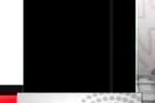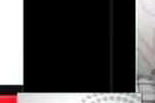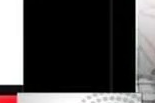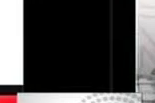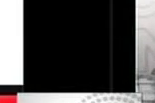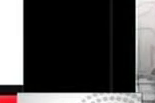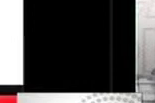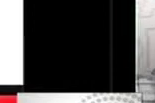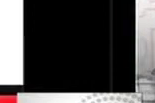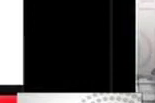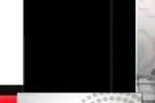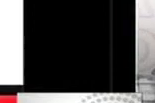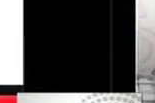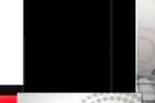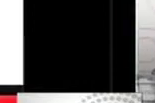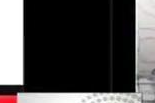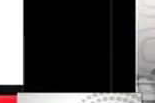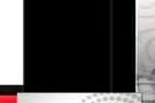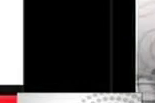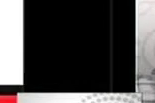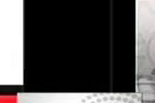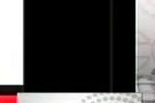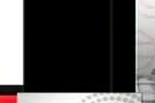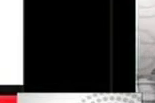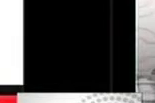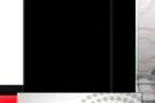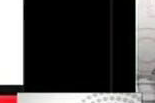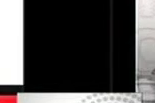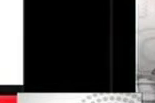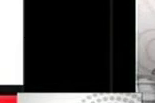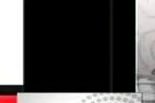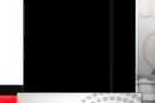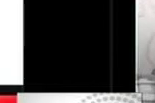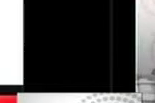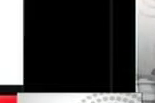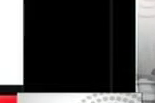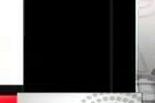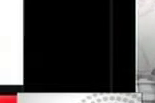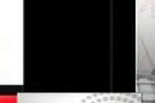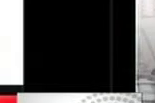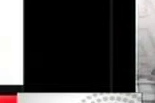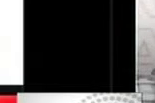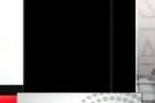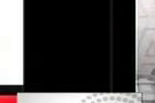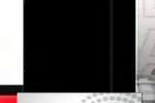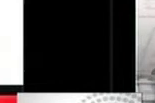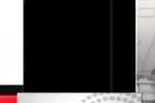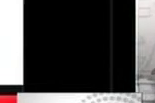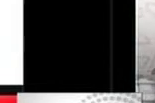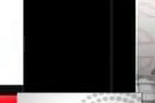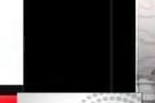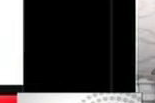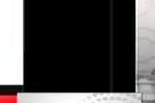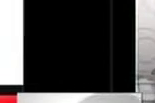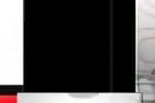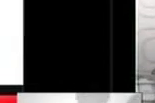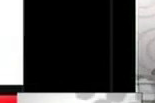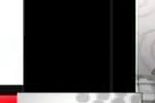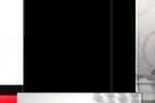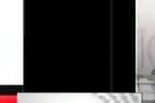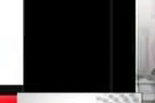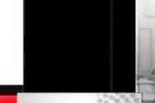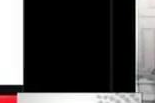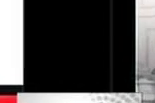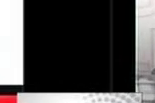Hay un proyecto, digamos, para mejorar esta función. En realidad esta función tiene mucho por desarrollarse, todavía está bastante débil, ¿no? Tenemos